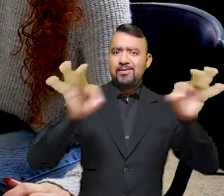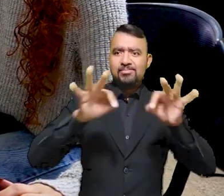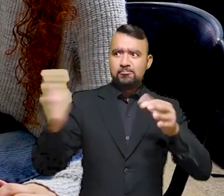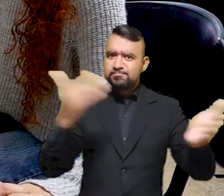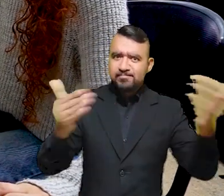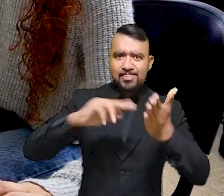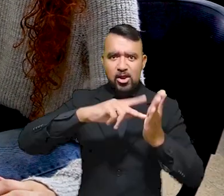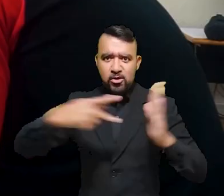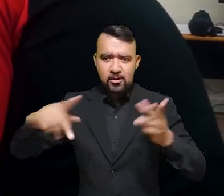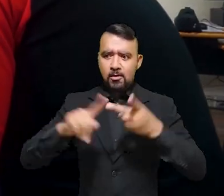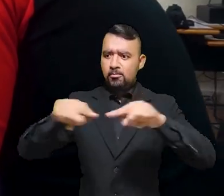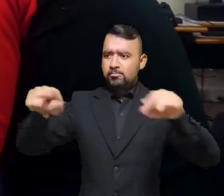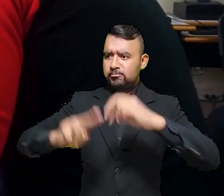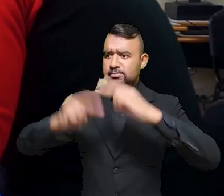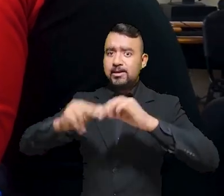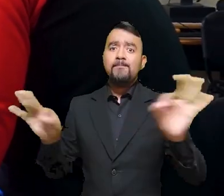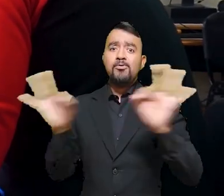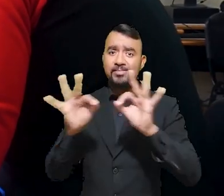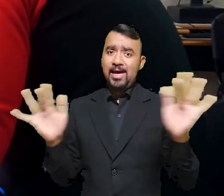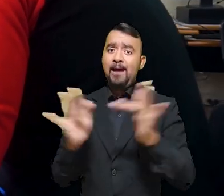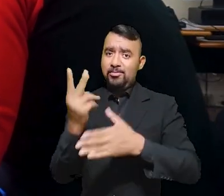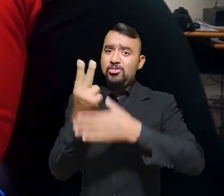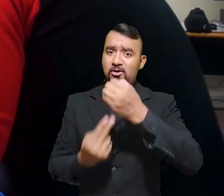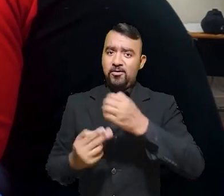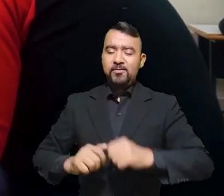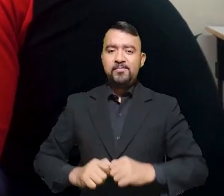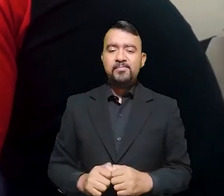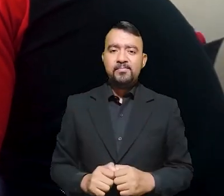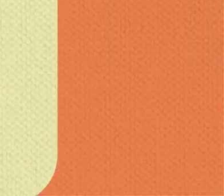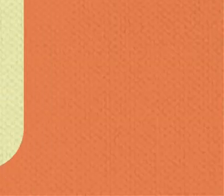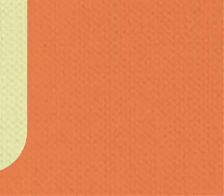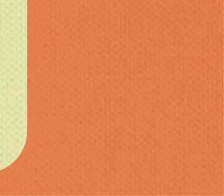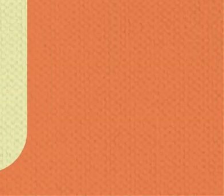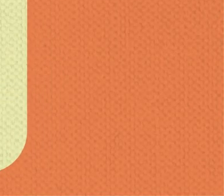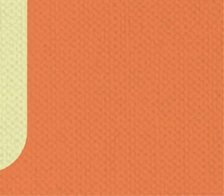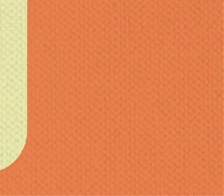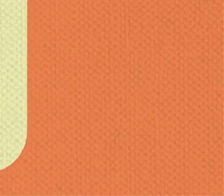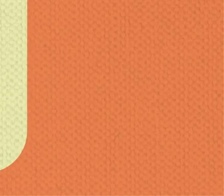también el tema de formación en infraestructura tecnológica e infraestructura física.